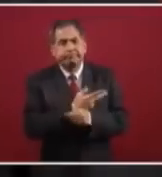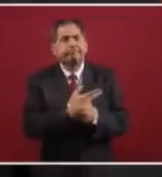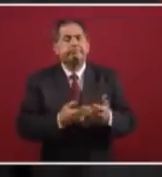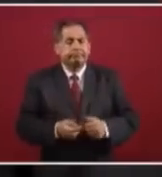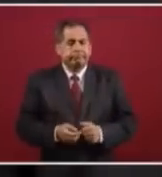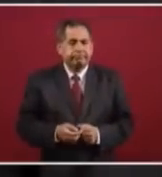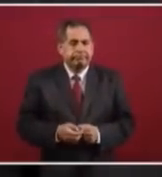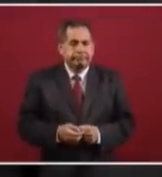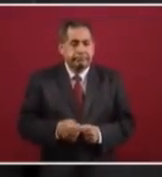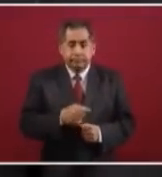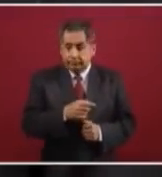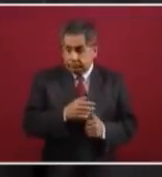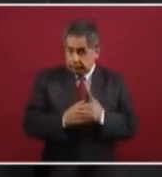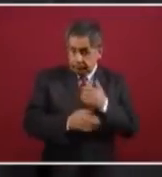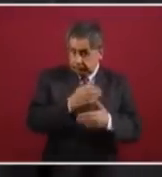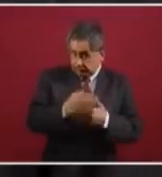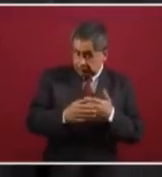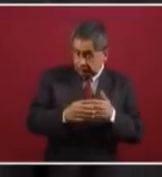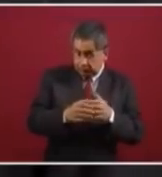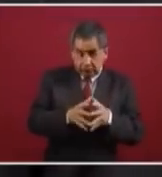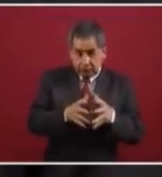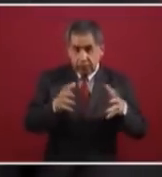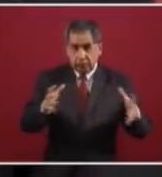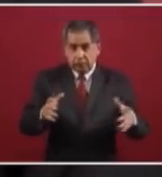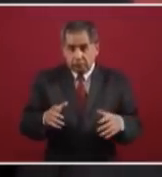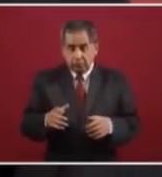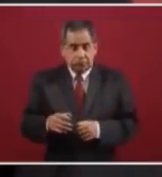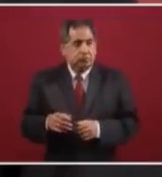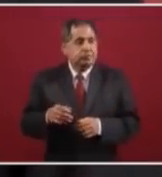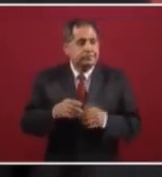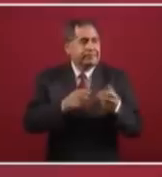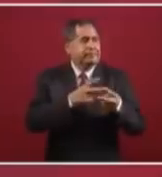Hubo un progreso con esclavitud.